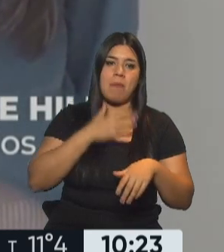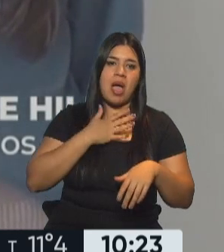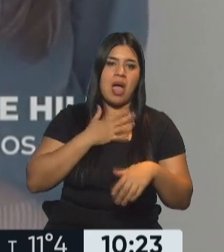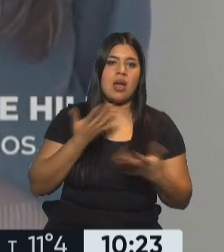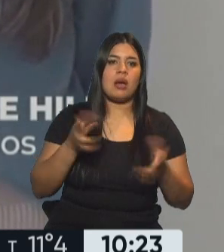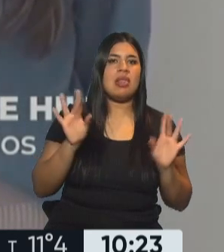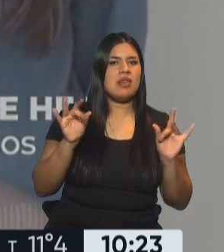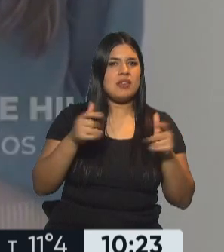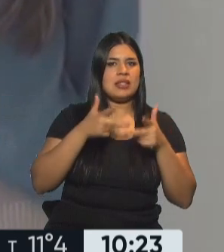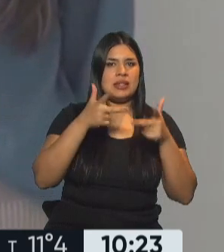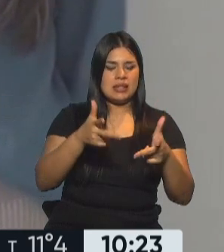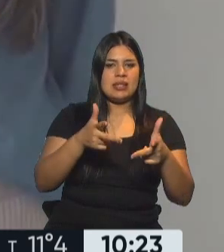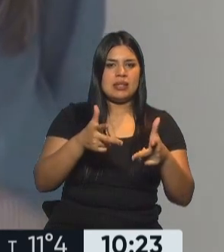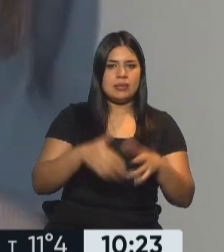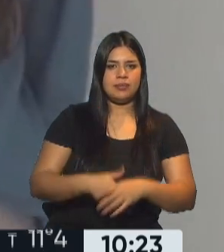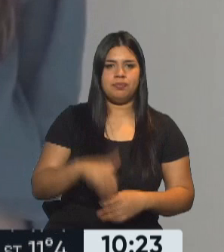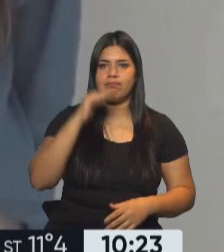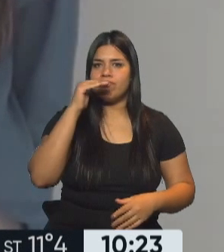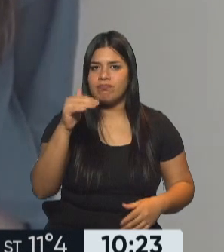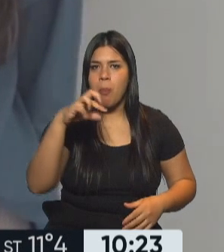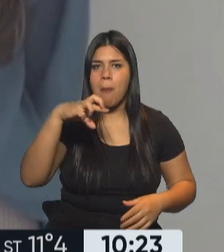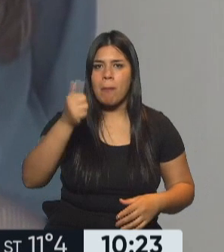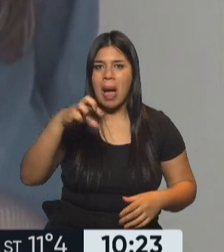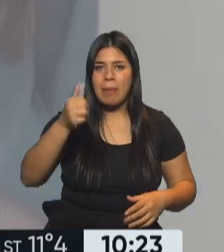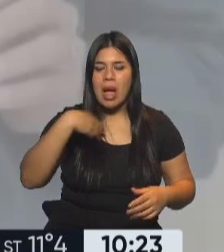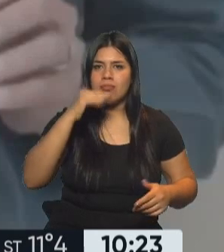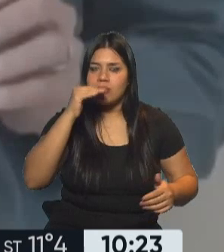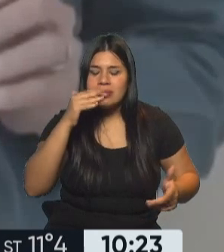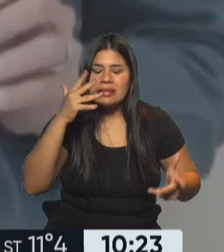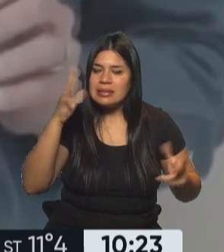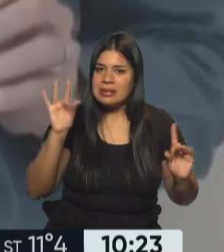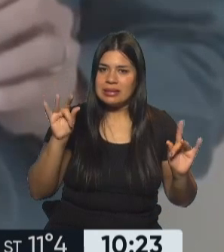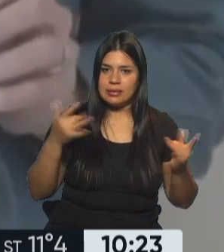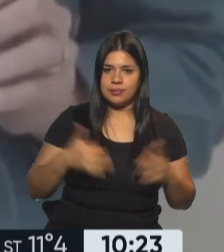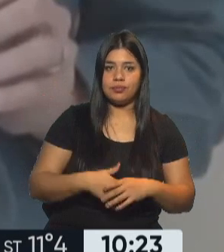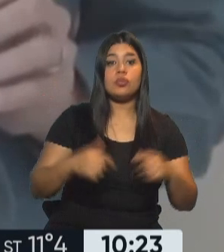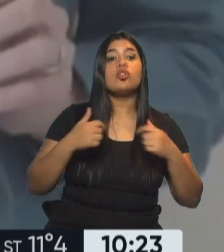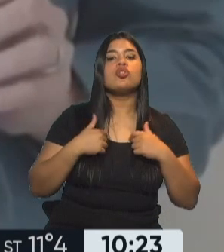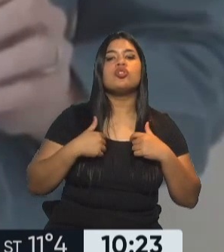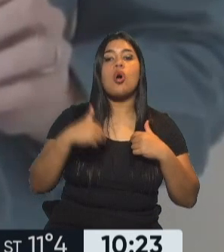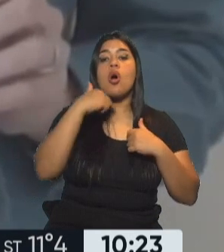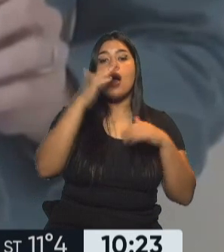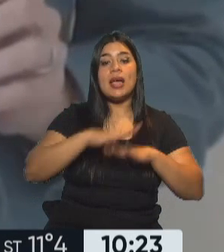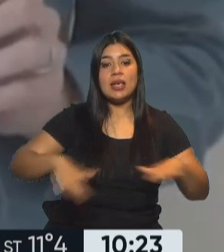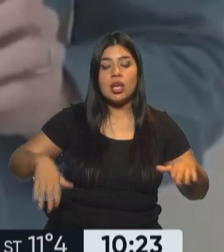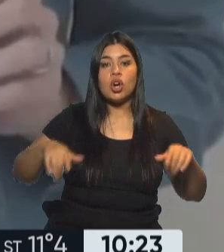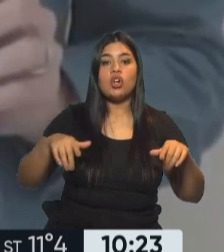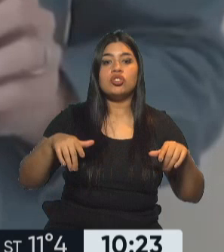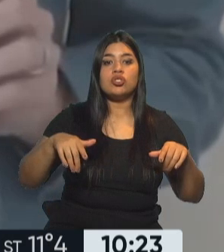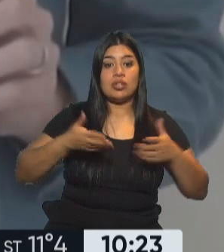difícil pronunciarla, digamos. A mí me costaba mucho. Yo con la llegada de mis hijos volví a decir papá